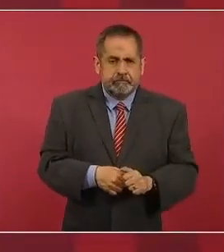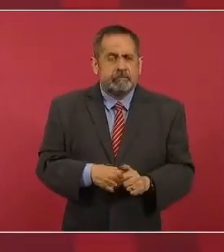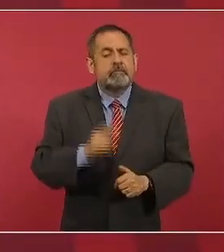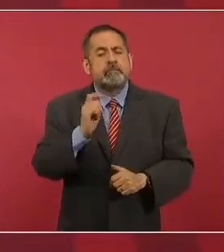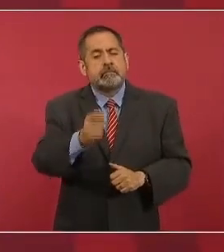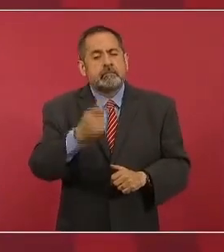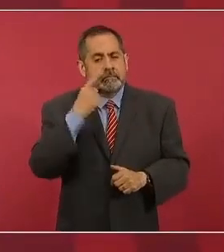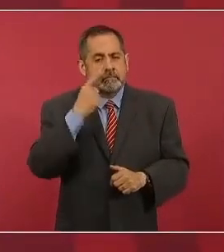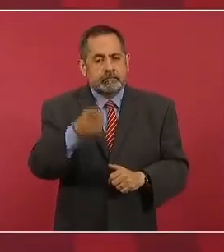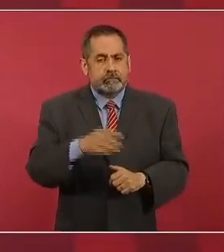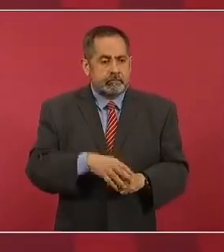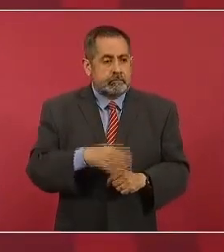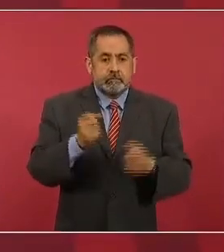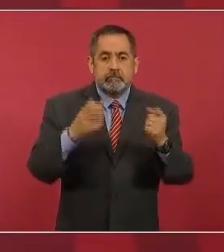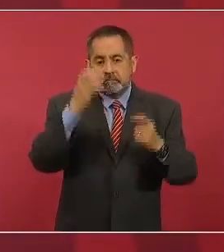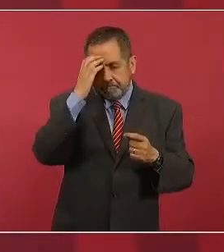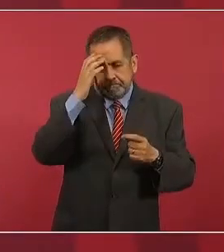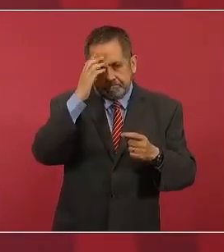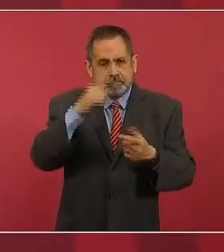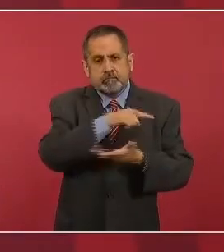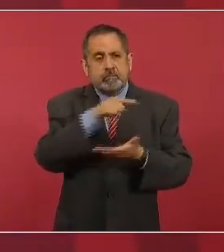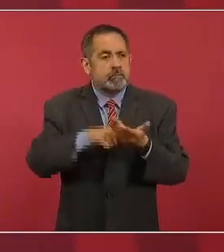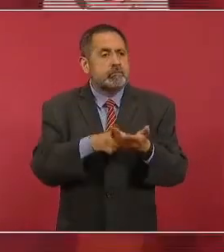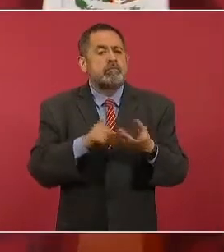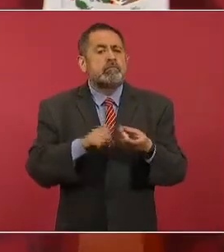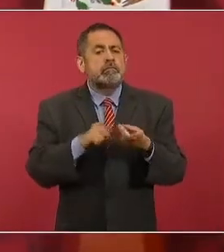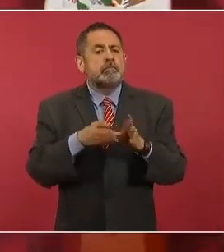incluso son rutas